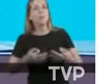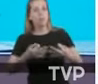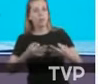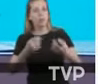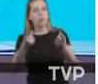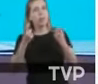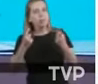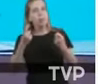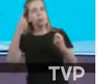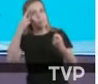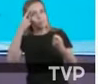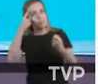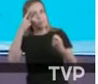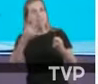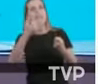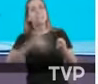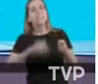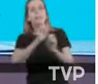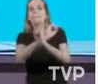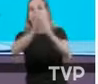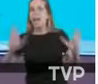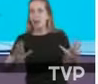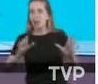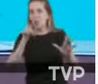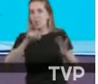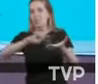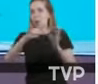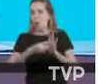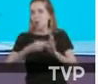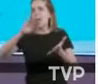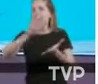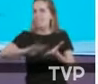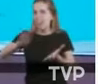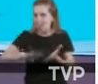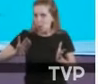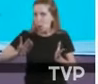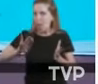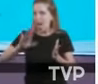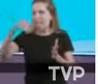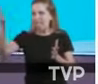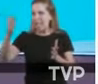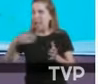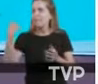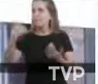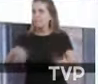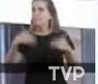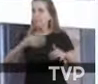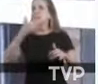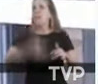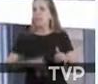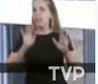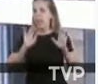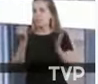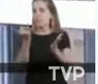en claro la dimensión del problema que estamos enfrentando cuando hablamos de la deuda externa. Que no es un